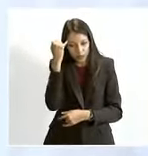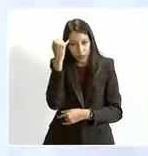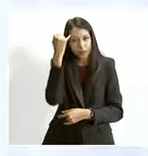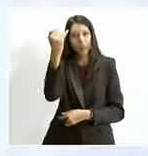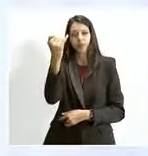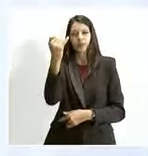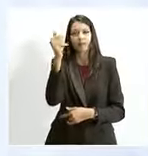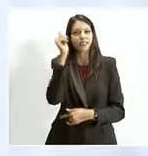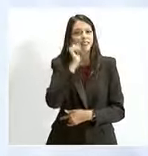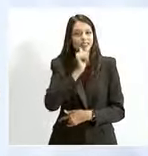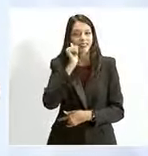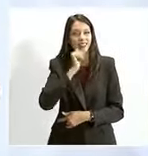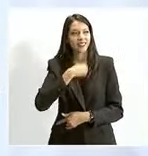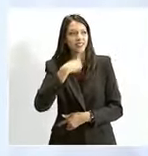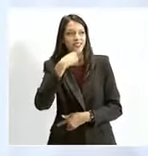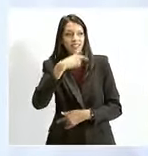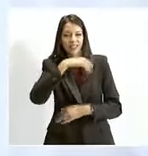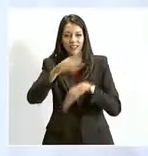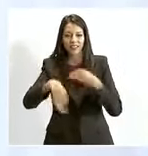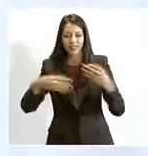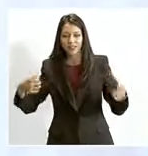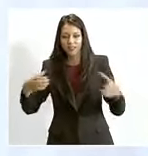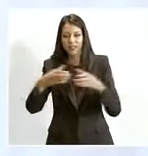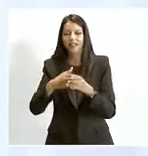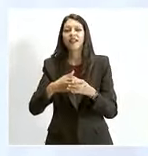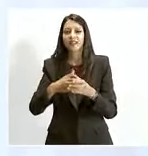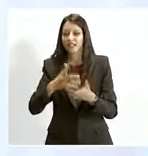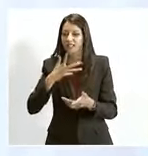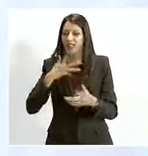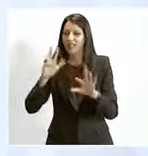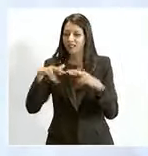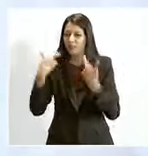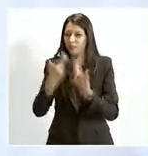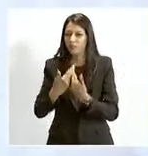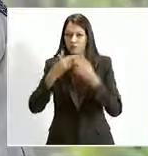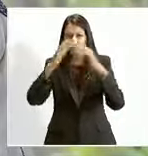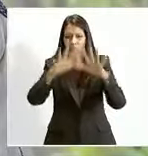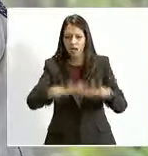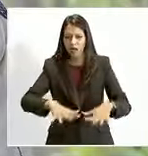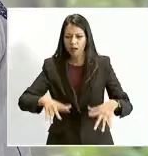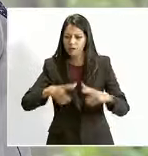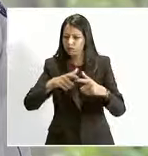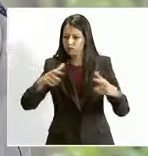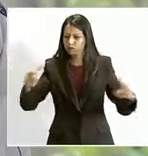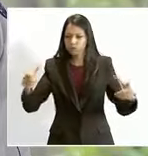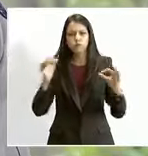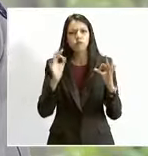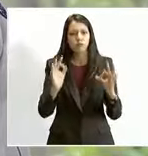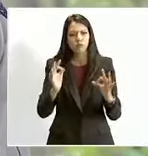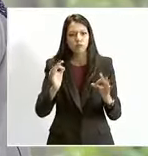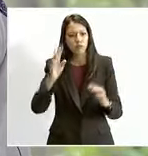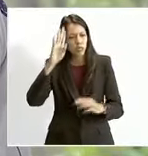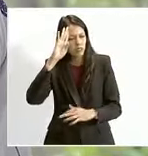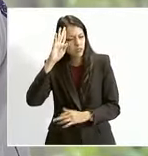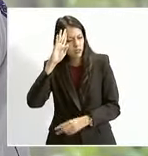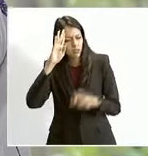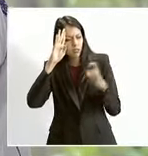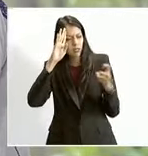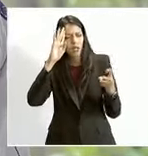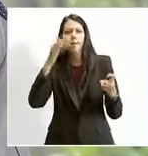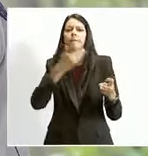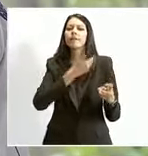le decía a toda la comunidad que estaba allí en la reunión muy amplia reunión que pensábamos esto y el